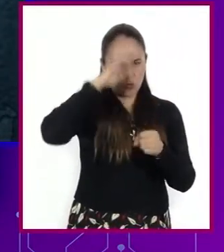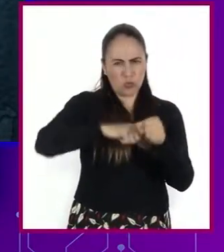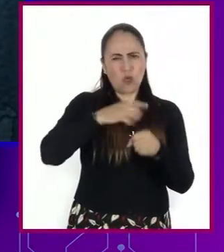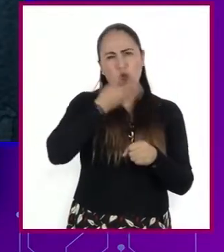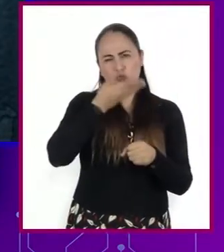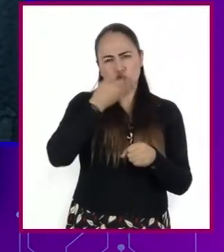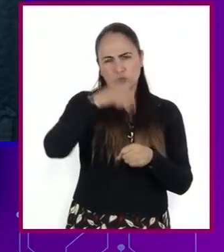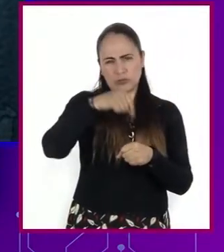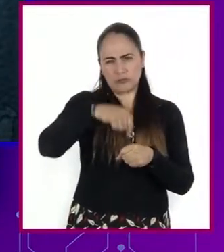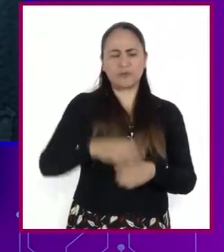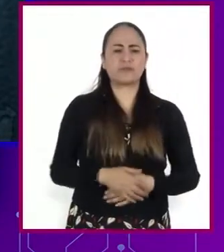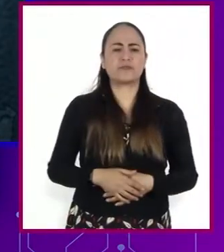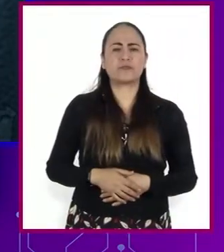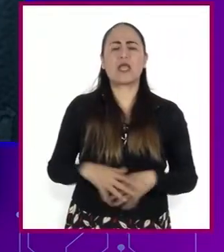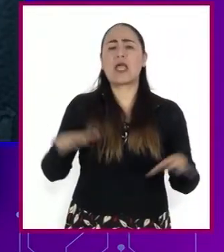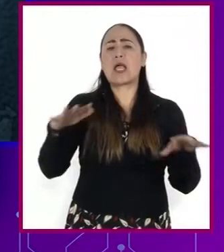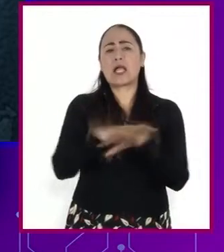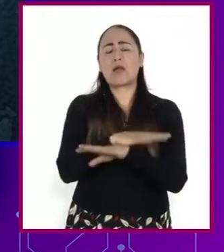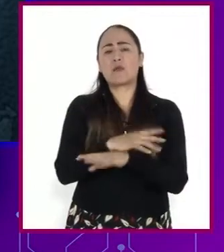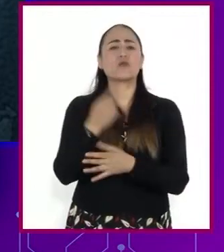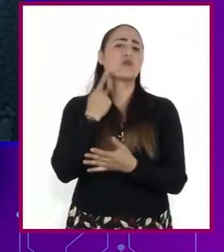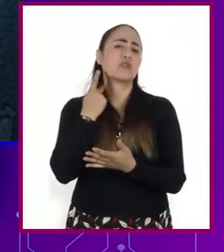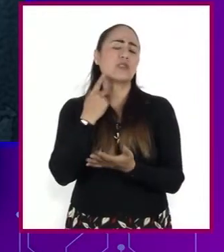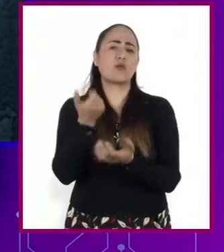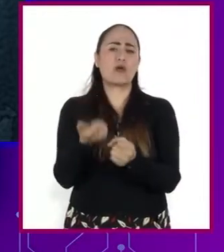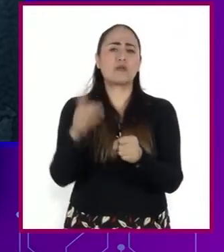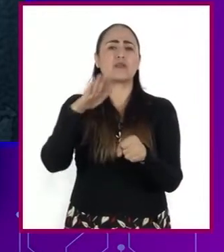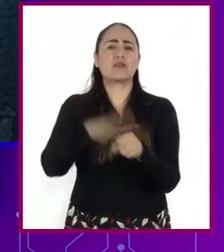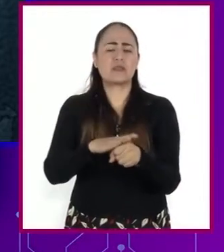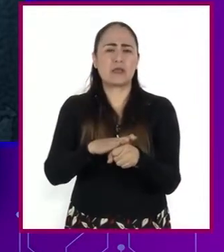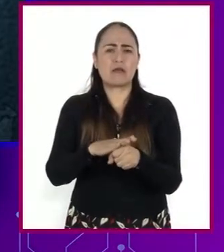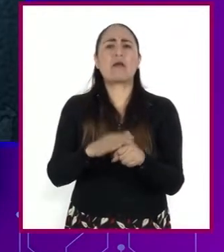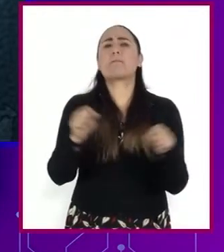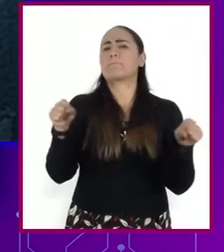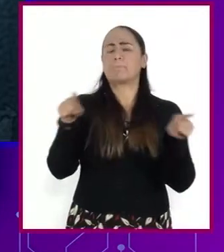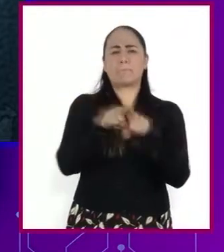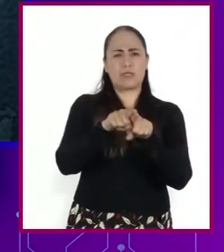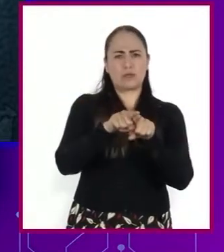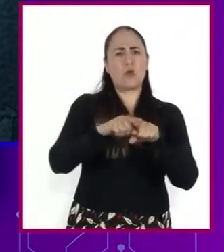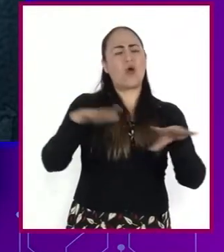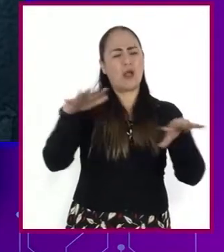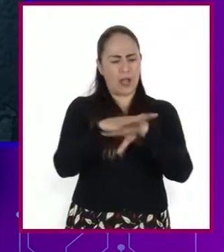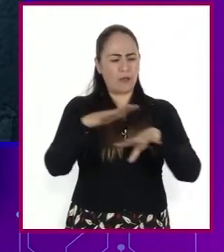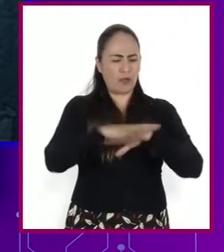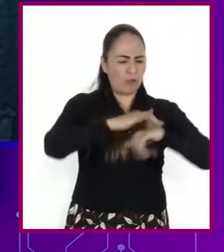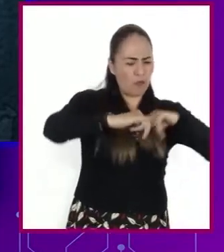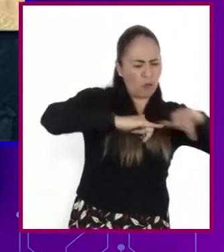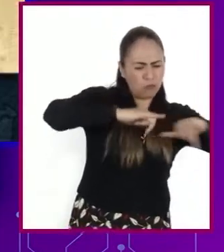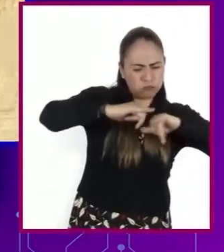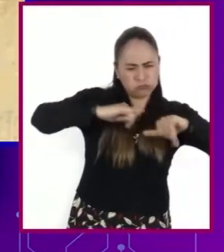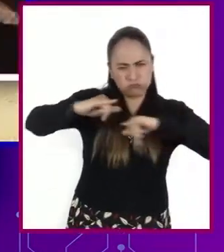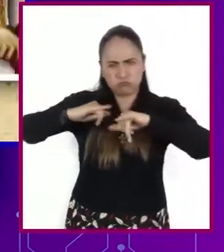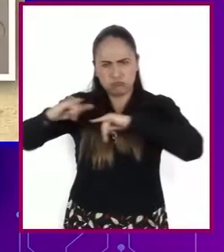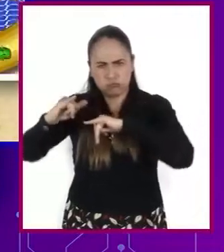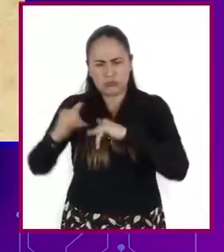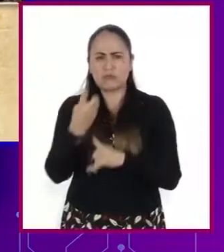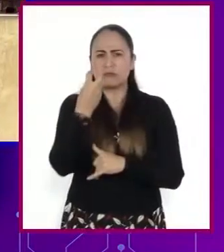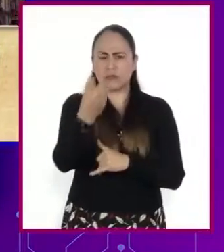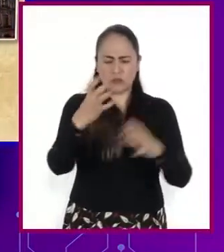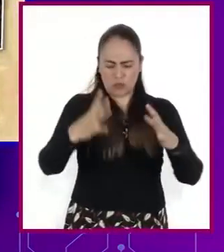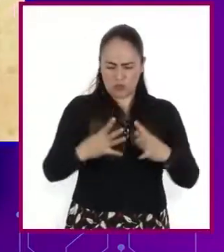nuevas instituciones como la Casa de Moneda, la Real y Pontificia Universidad de México y la primera